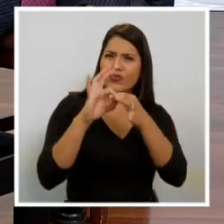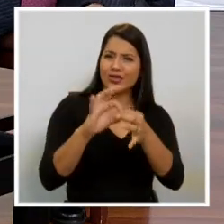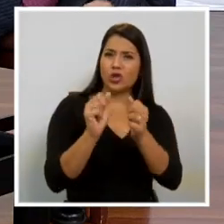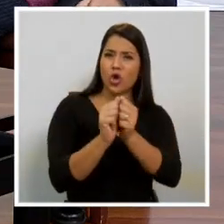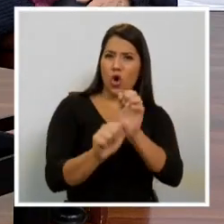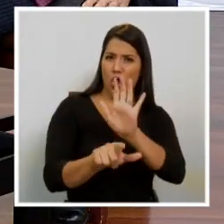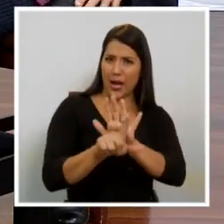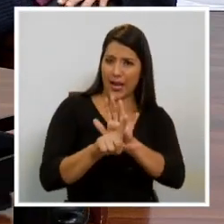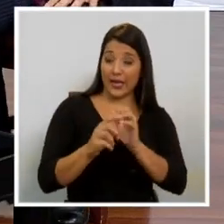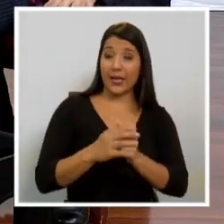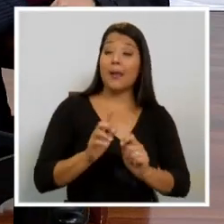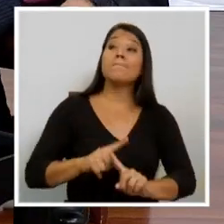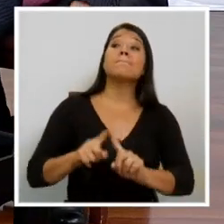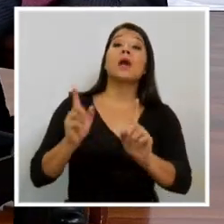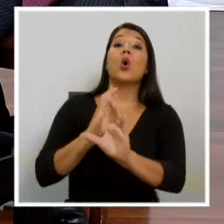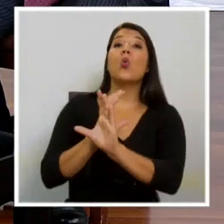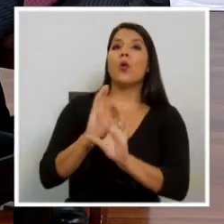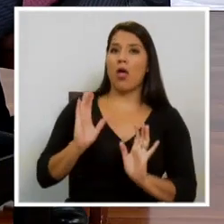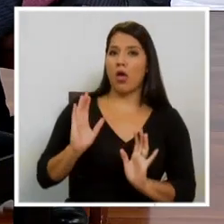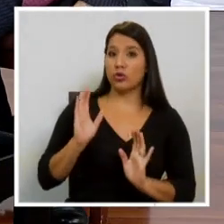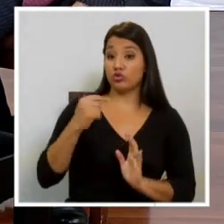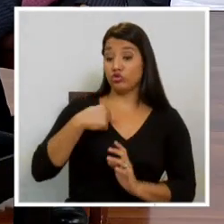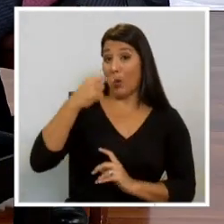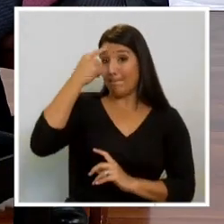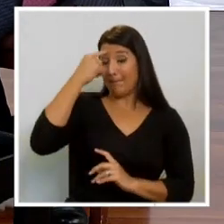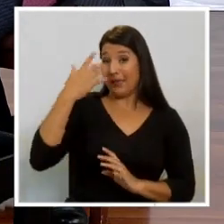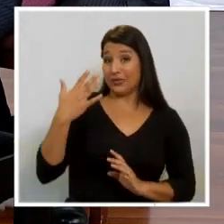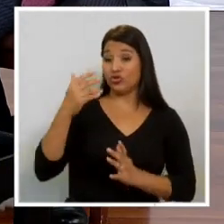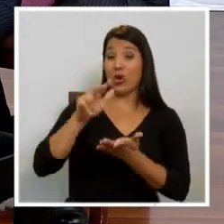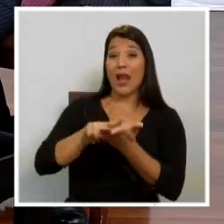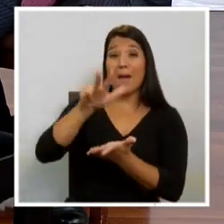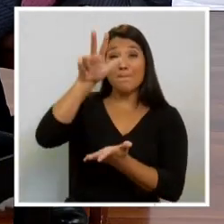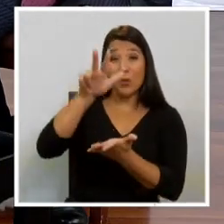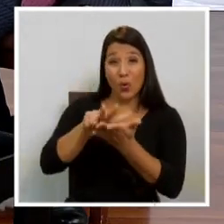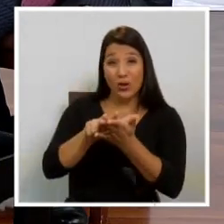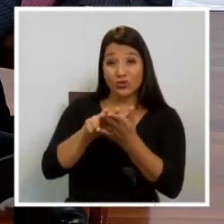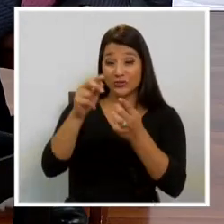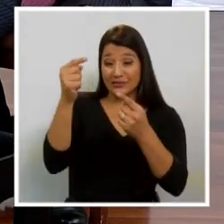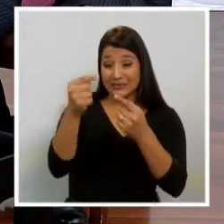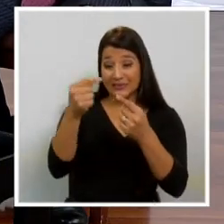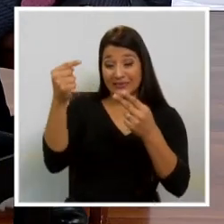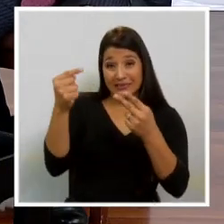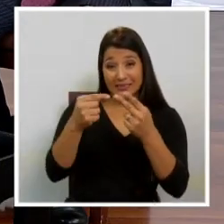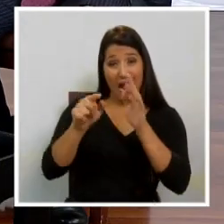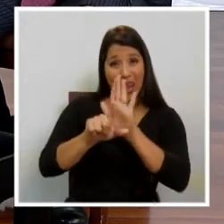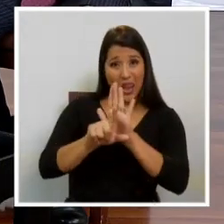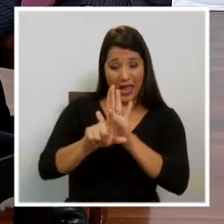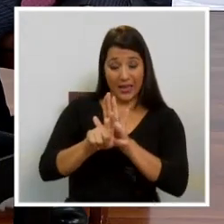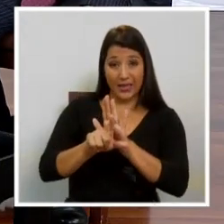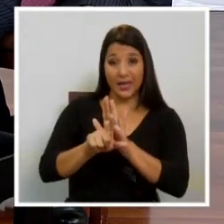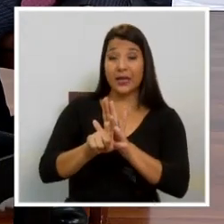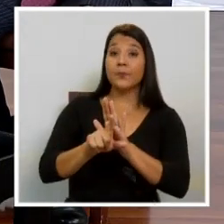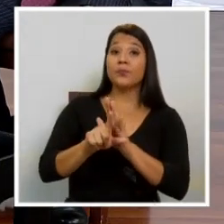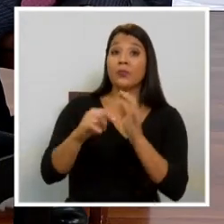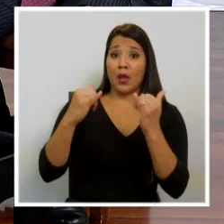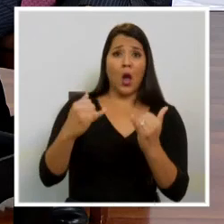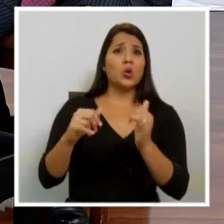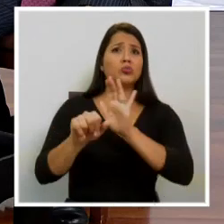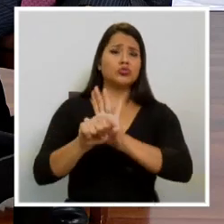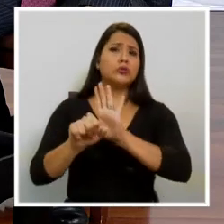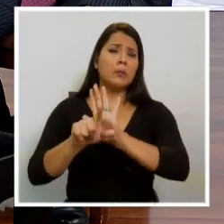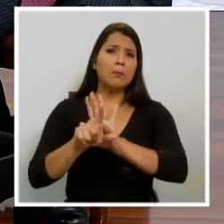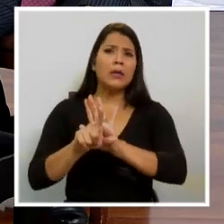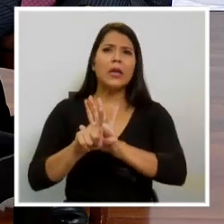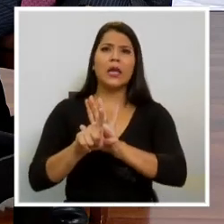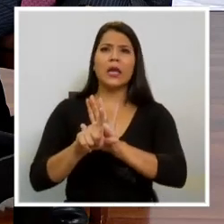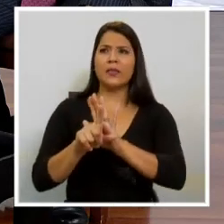cuidado, porque creo yo que la aprobación en esa cantidad de leyes, y entonces hablar de que la Asamblea ha sido,